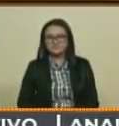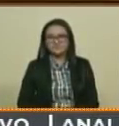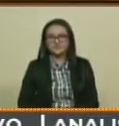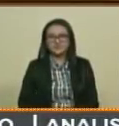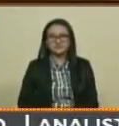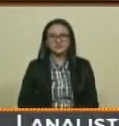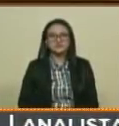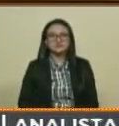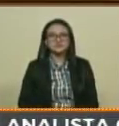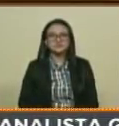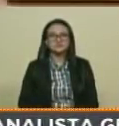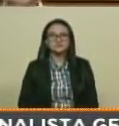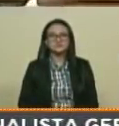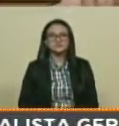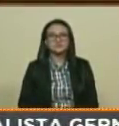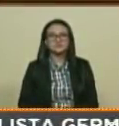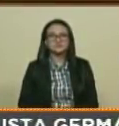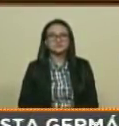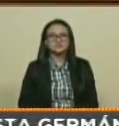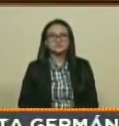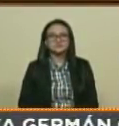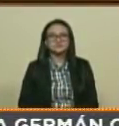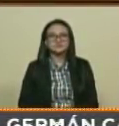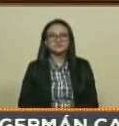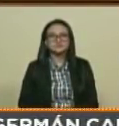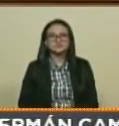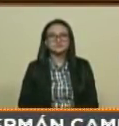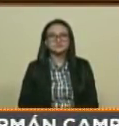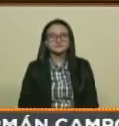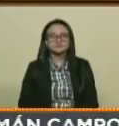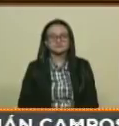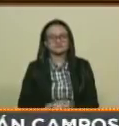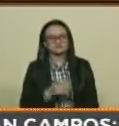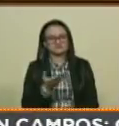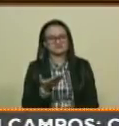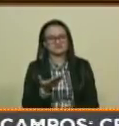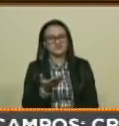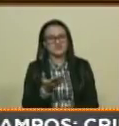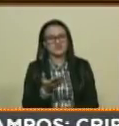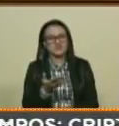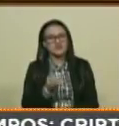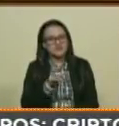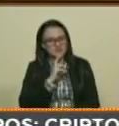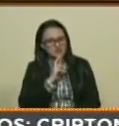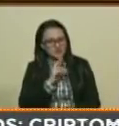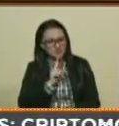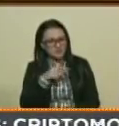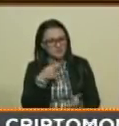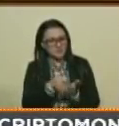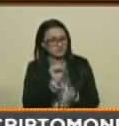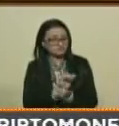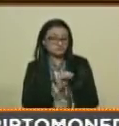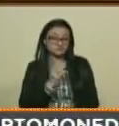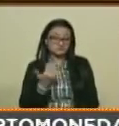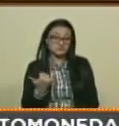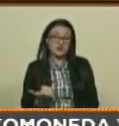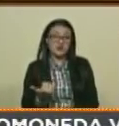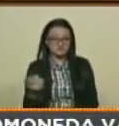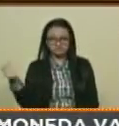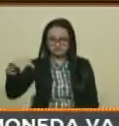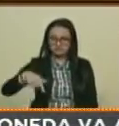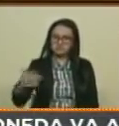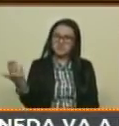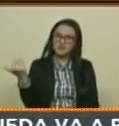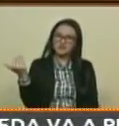ilustre llamado Momer, podrá llamarse Momer, pero debe responder por esto y tiene orden de aprehensión. ¿Por qué no viene aquí